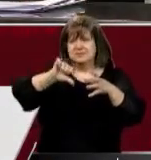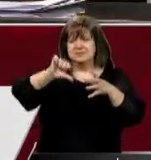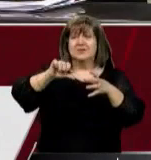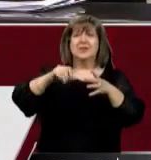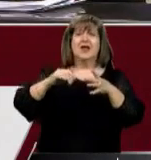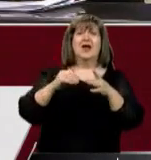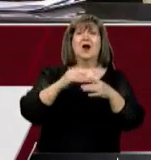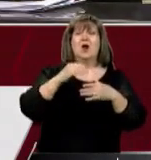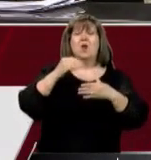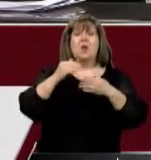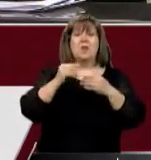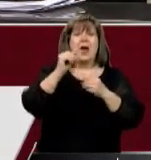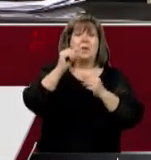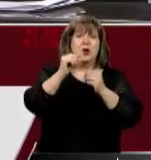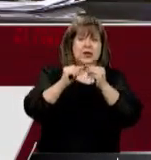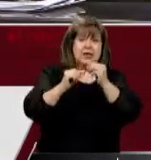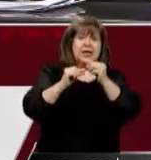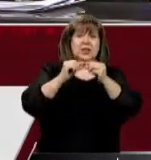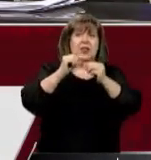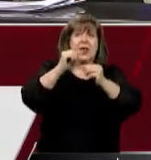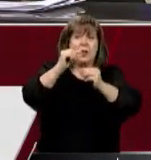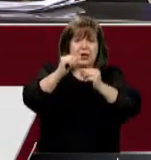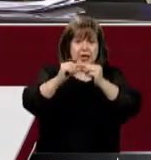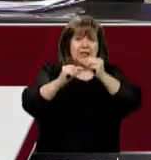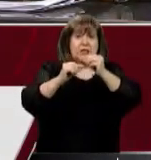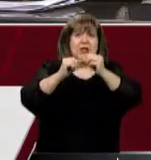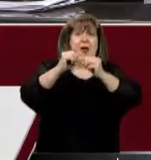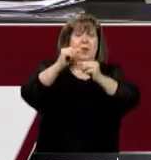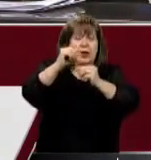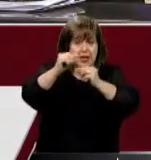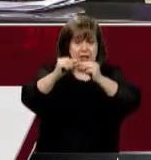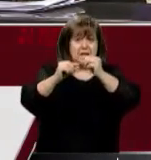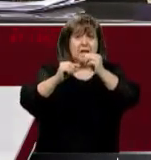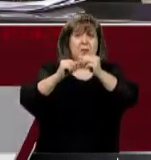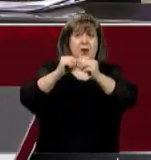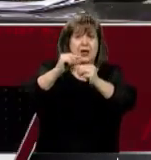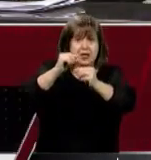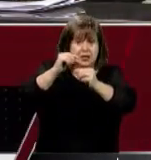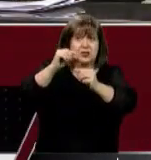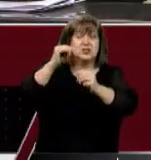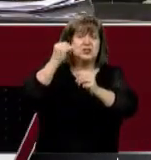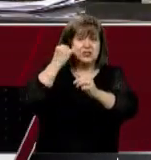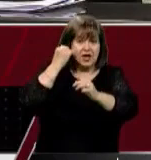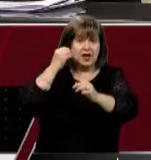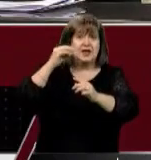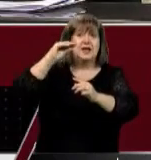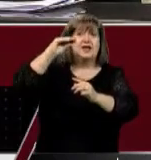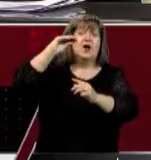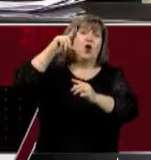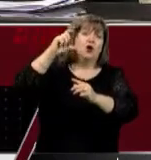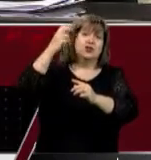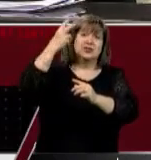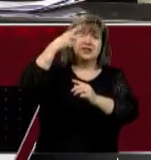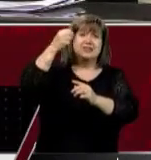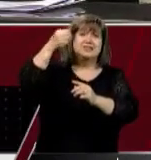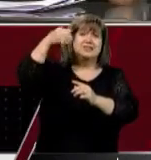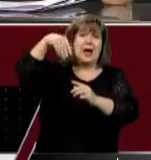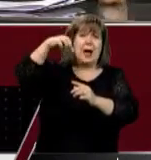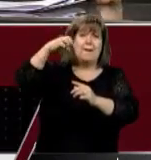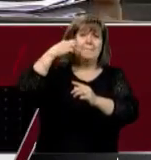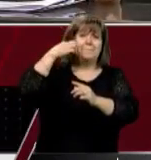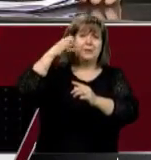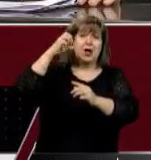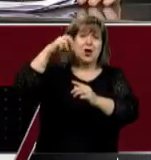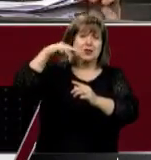y de a poquito empezó a volver hasta jugar Champions y hasta hoy ser campeón de Italia. ¿Cómo lo viven justamente